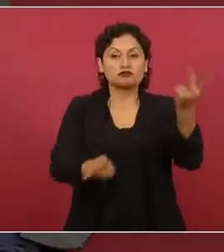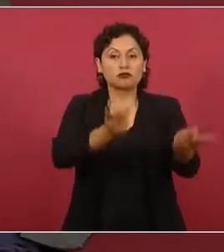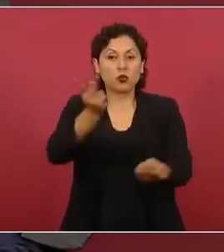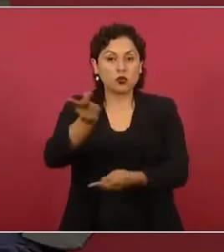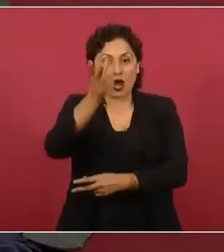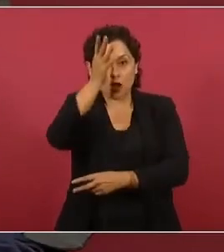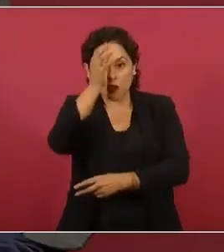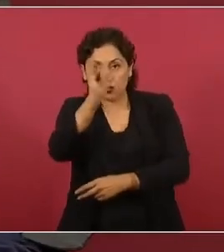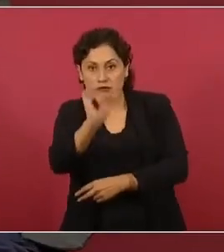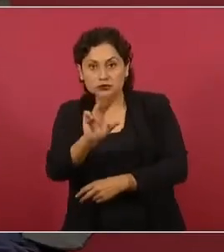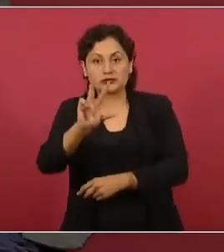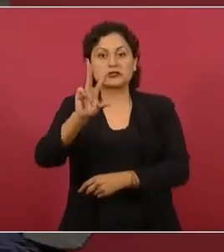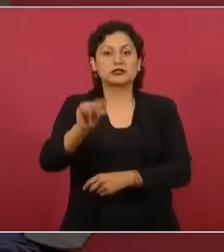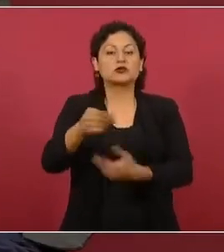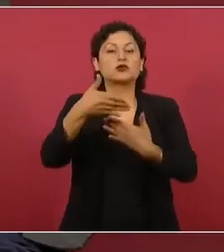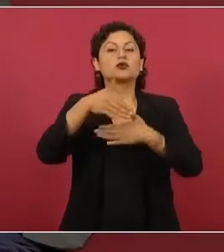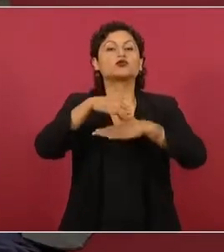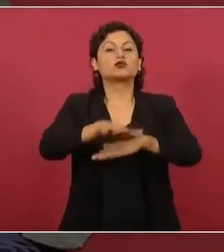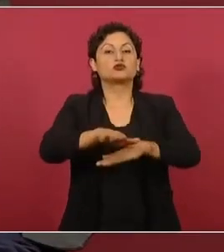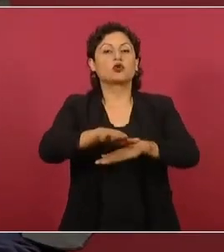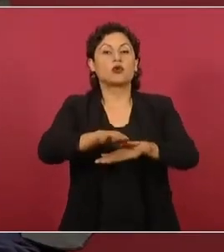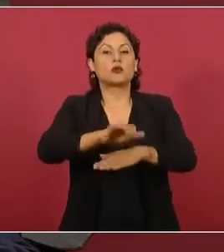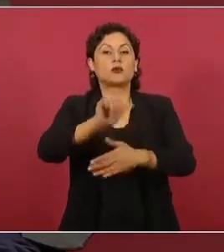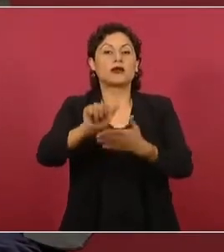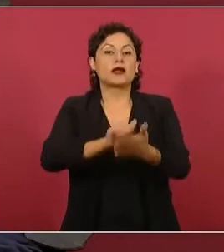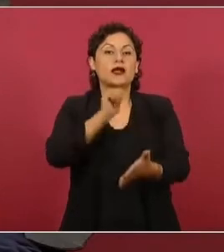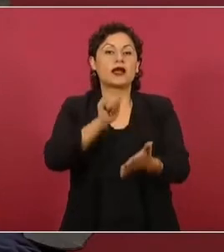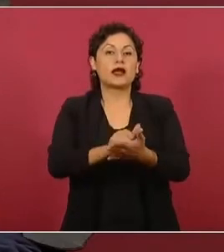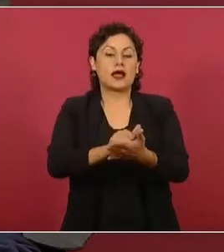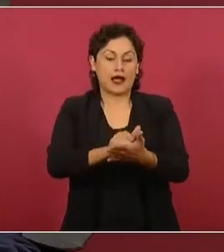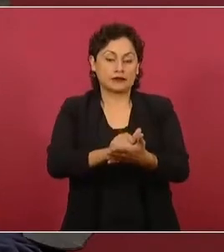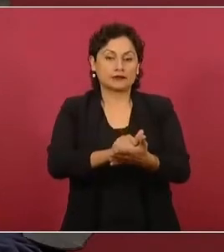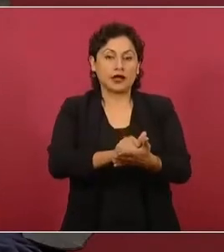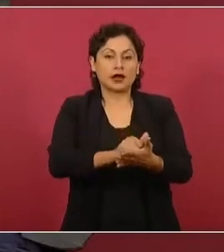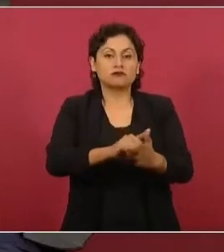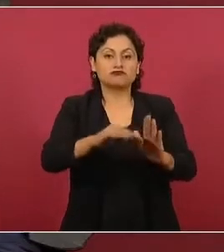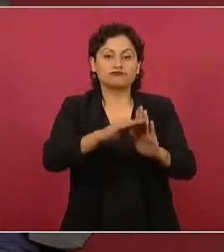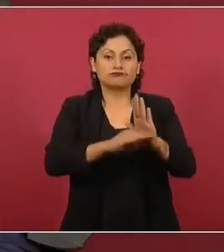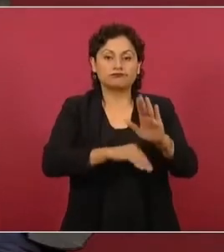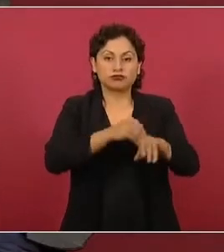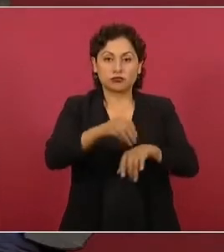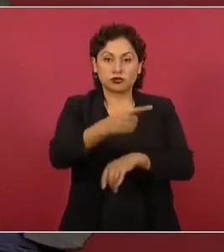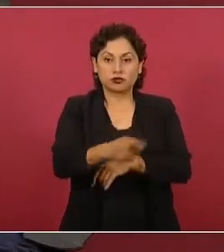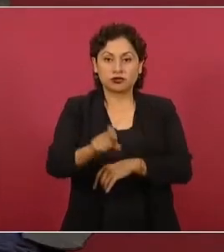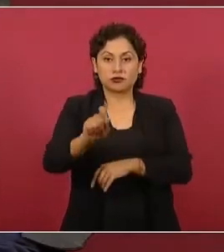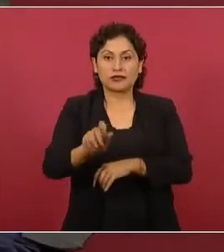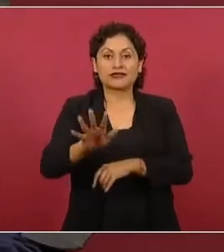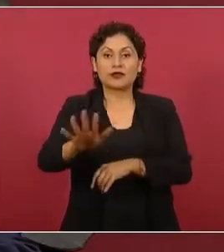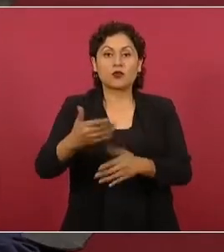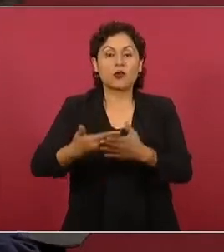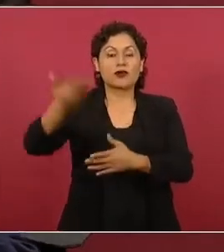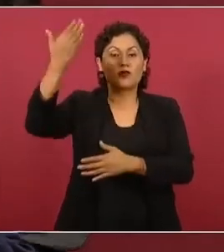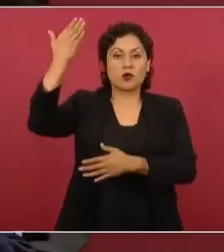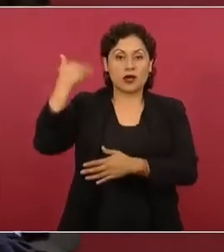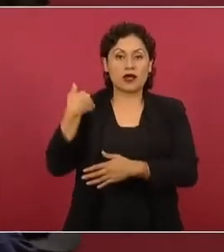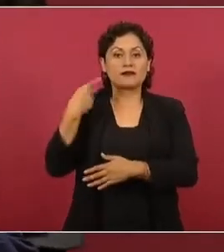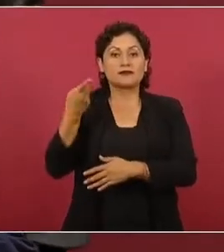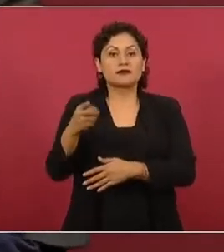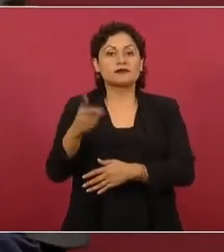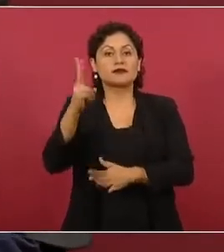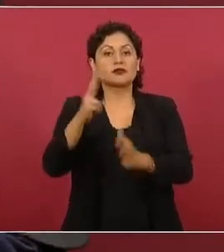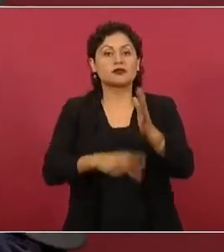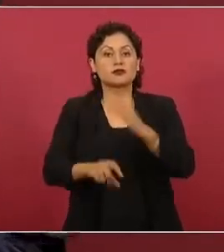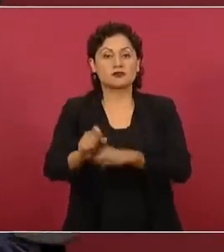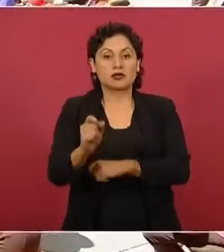correspondiente a la sesión ordinaria número 124, celebrada el día 10 de diciembre del 2021,